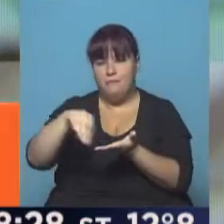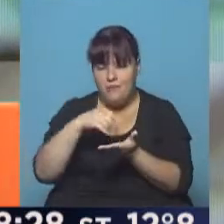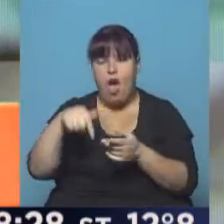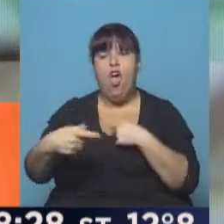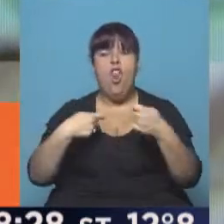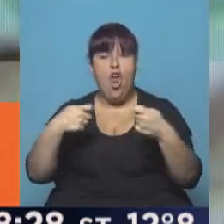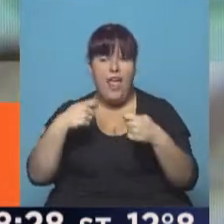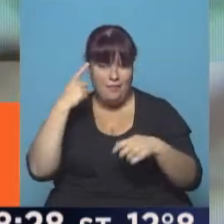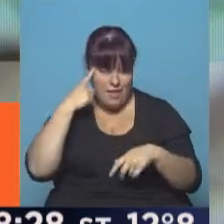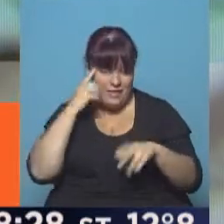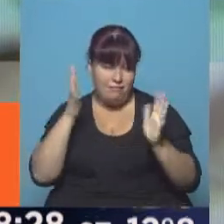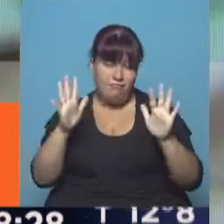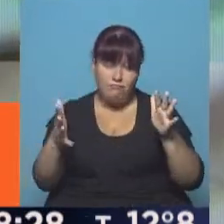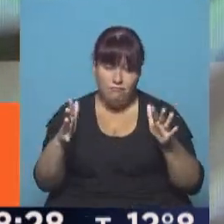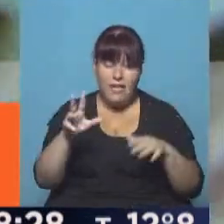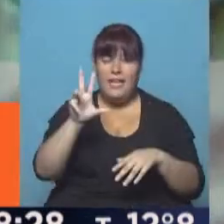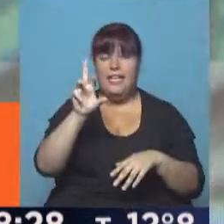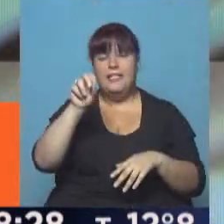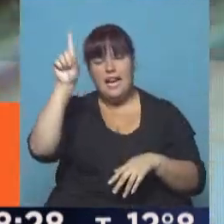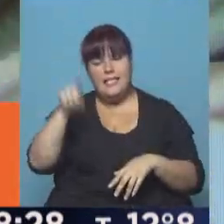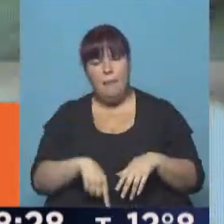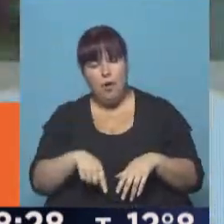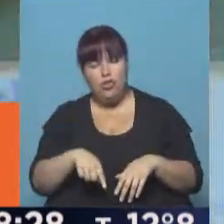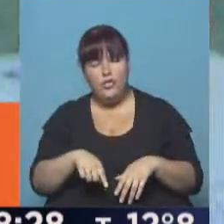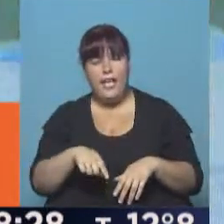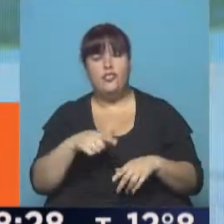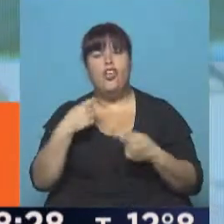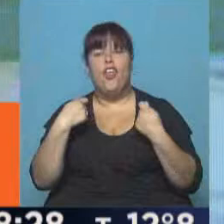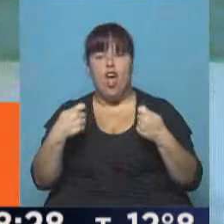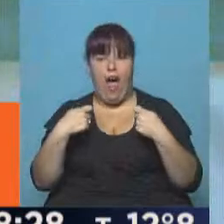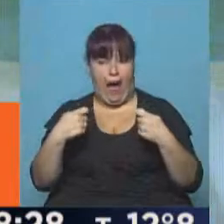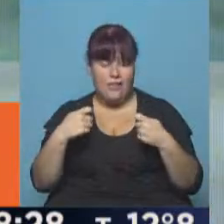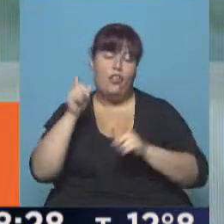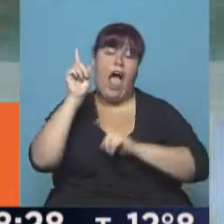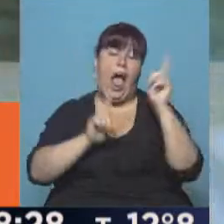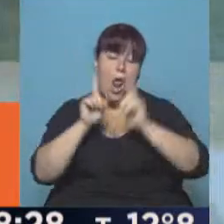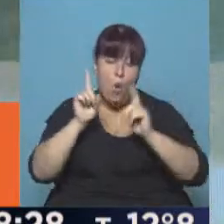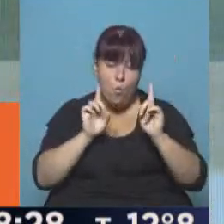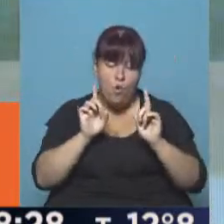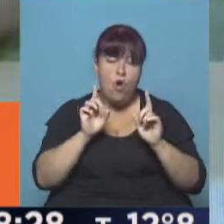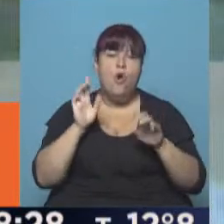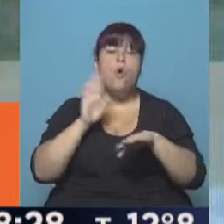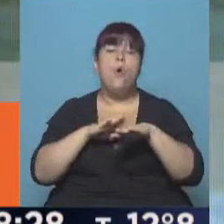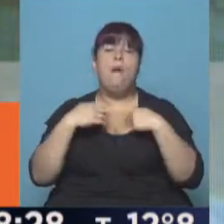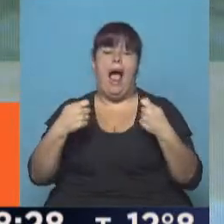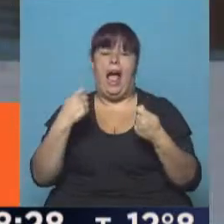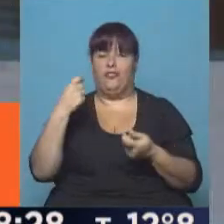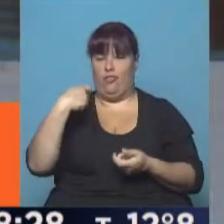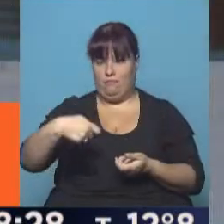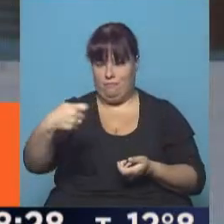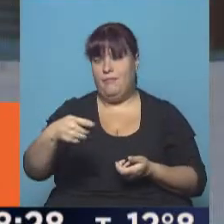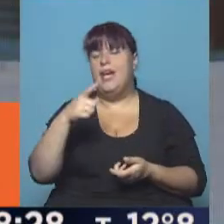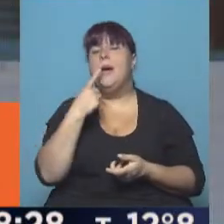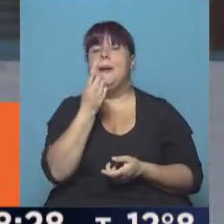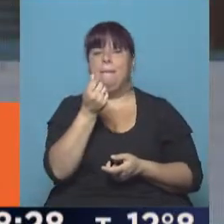los comercios calculan que prácticamente el 30% de los costos, en algunos casos, tienen que ver con costos financieros. O sea,